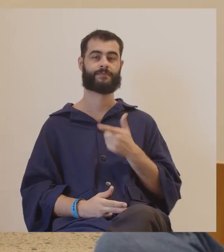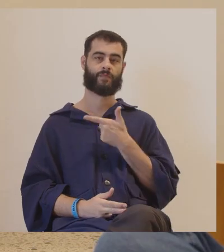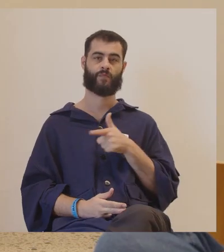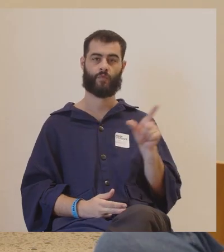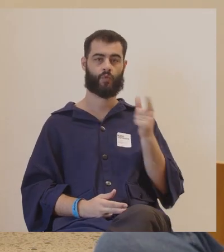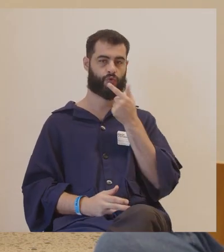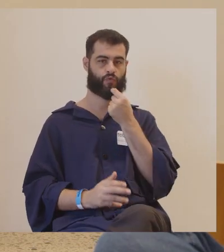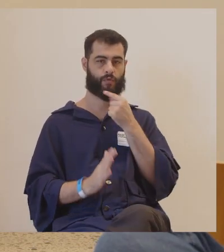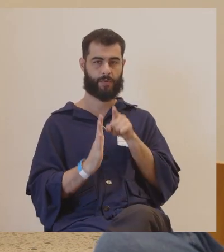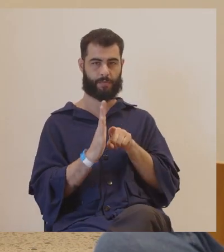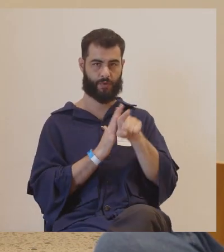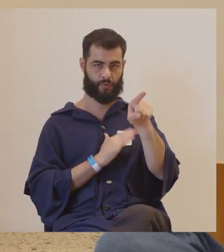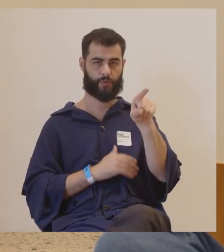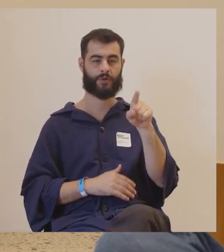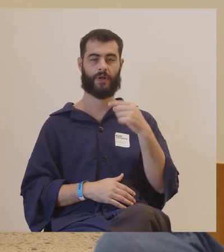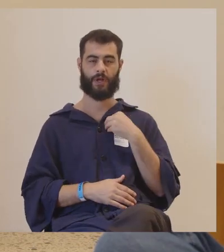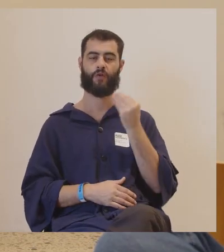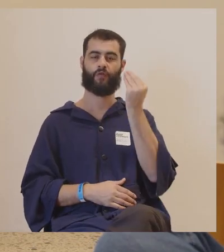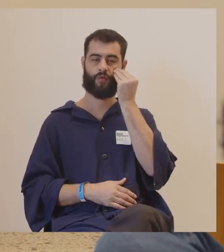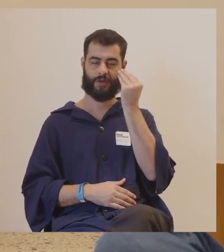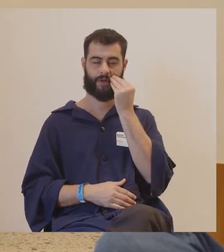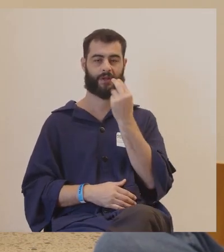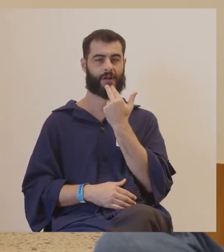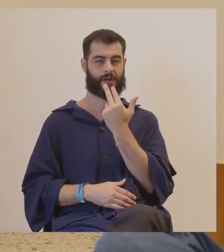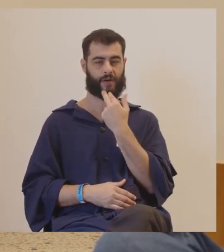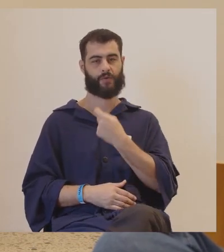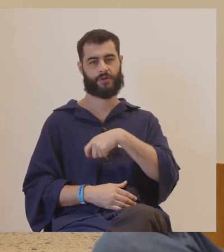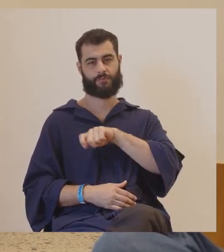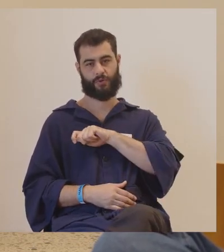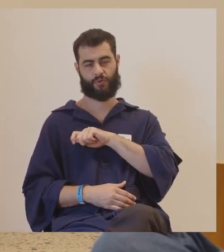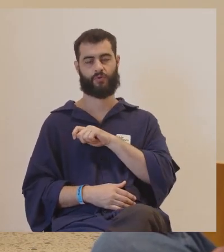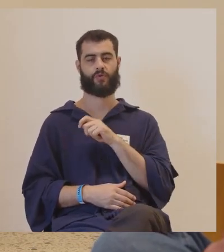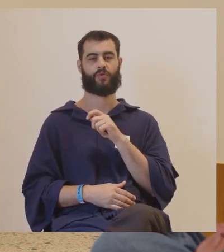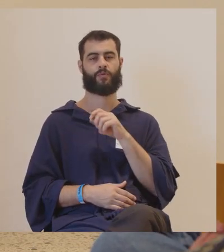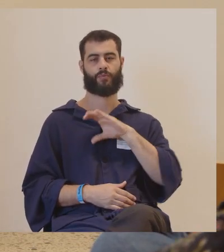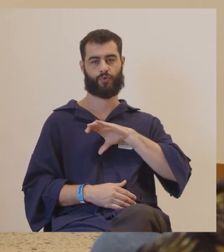Eu vou formular essa pergunta em portunhol, perdão.